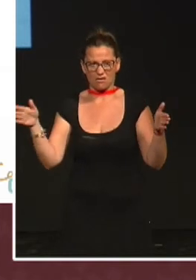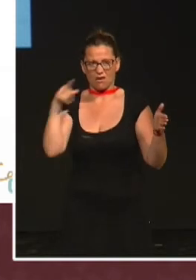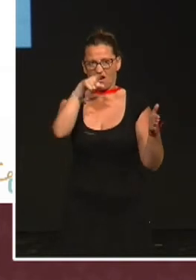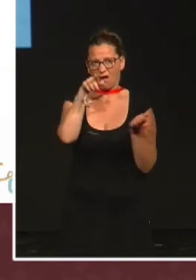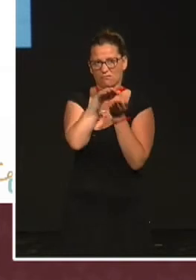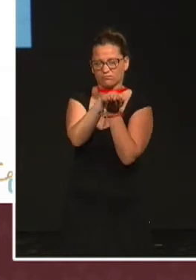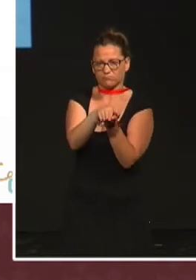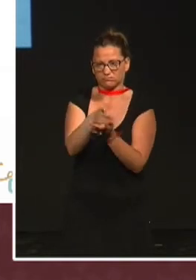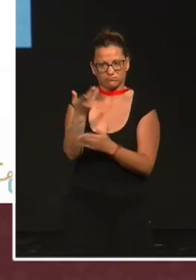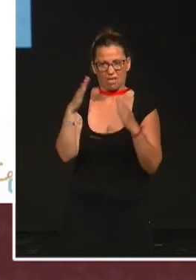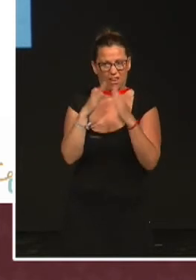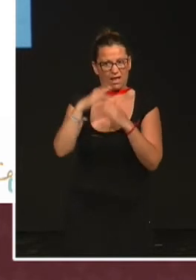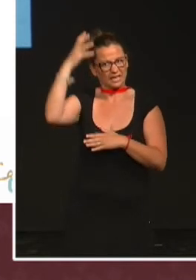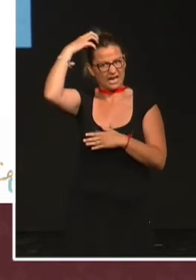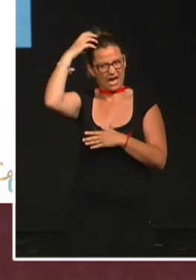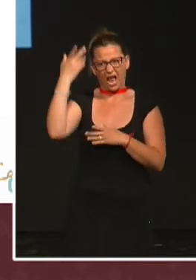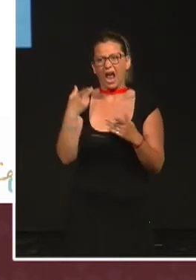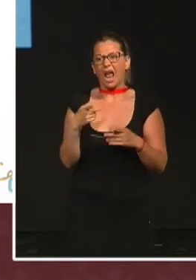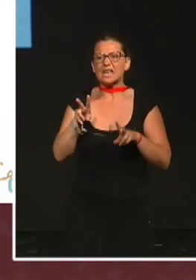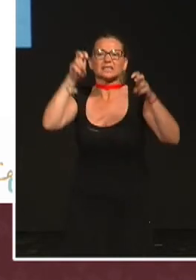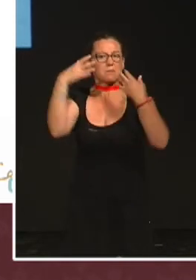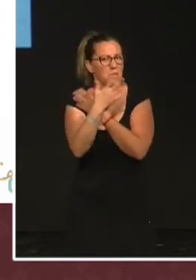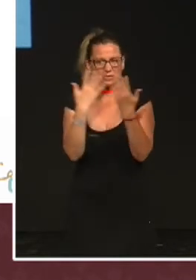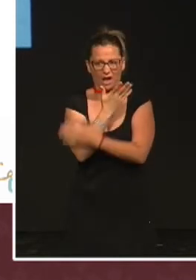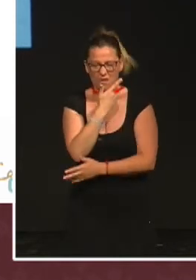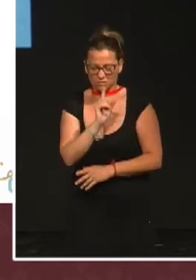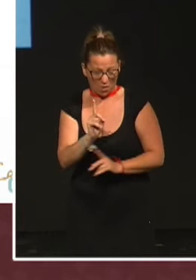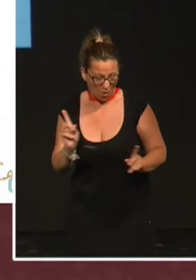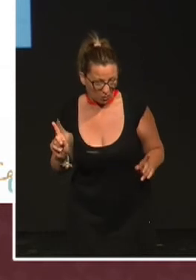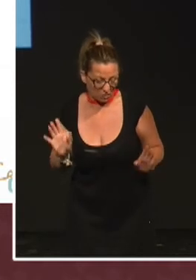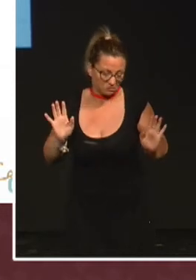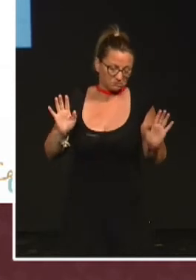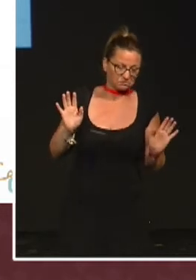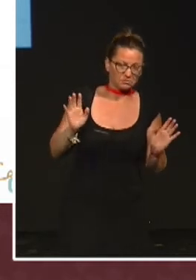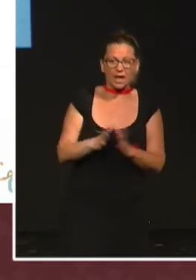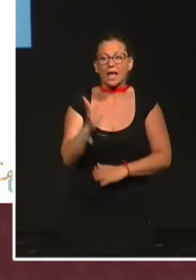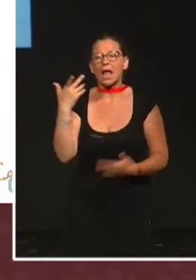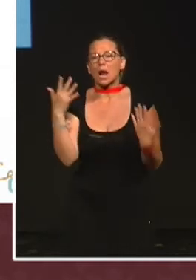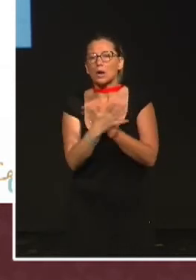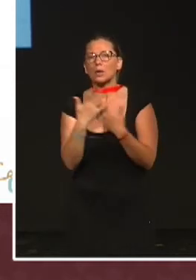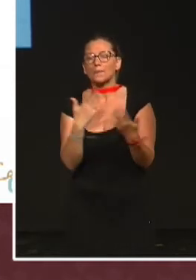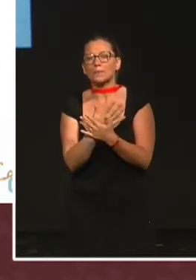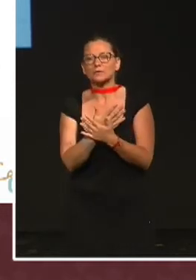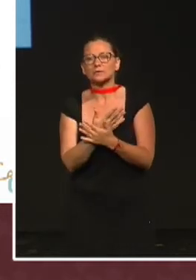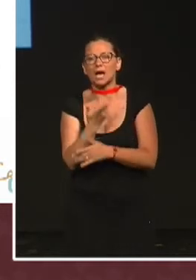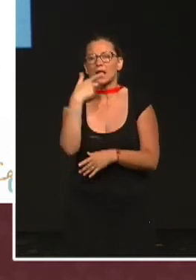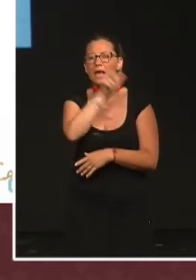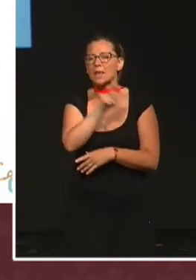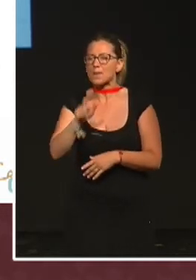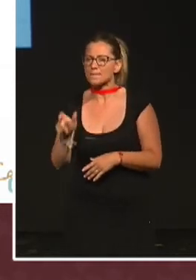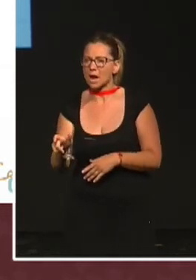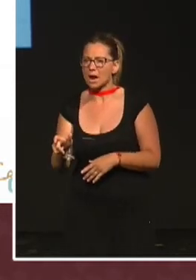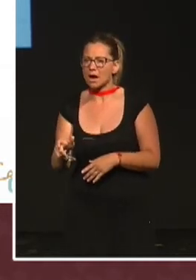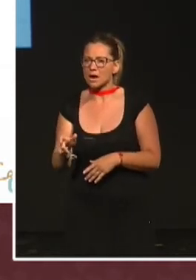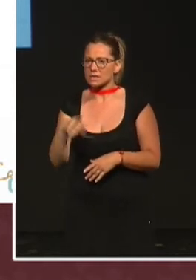Casa Real no conoce mucho el compostaje. Pero el compostaje de humanos es algo que está